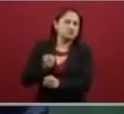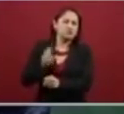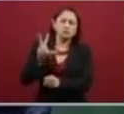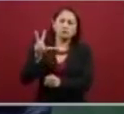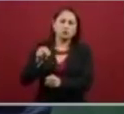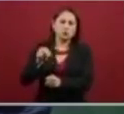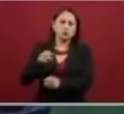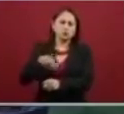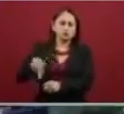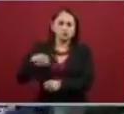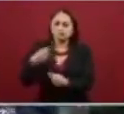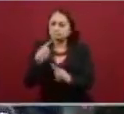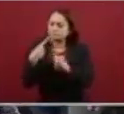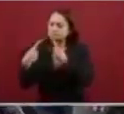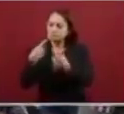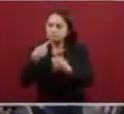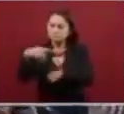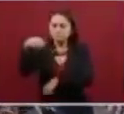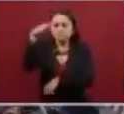derecho.